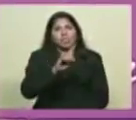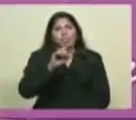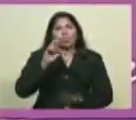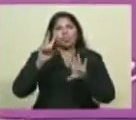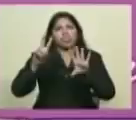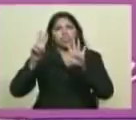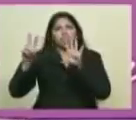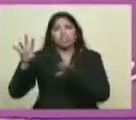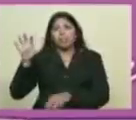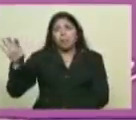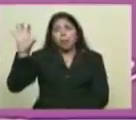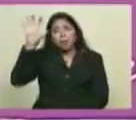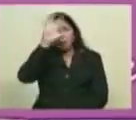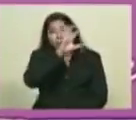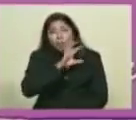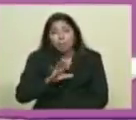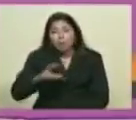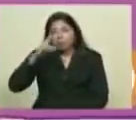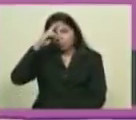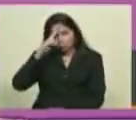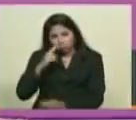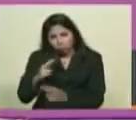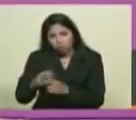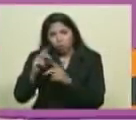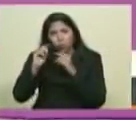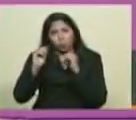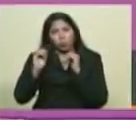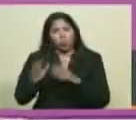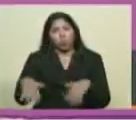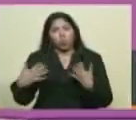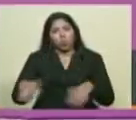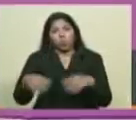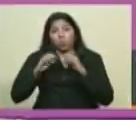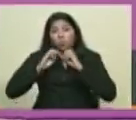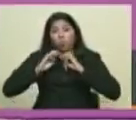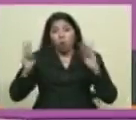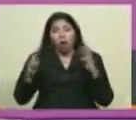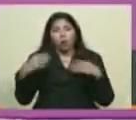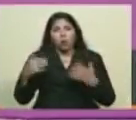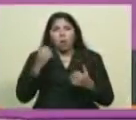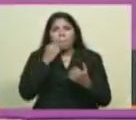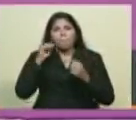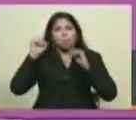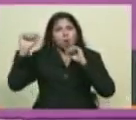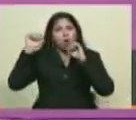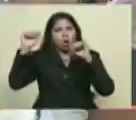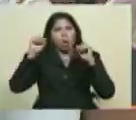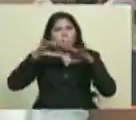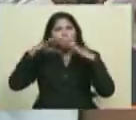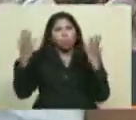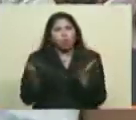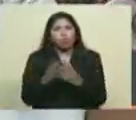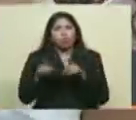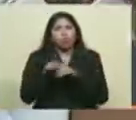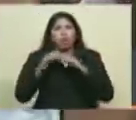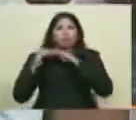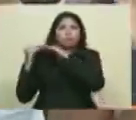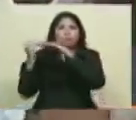177 países se lanzaron a la calle en el día de la huelga mundial por la igualdad de